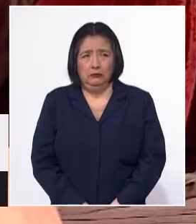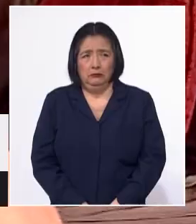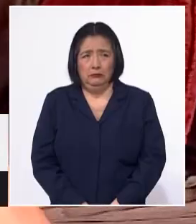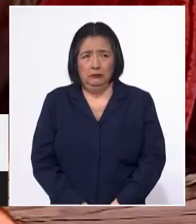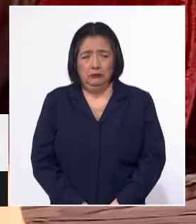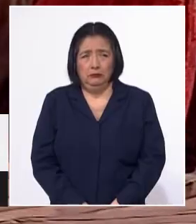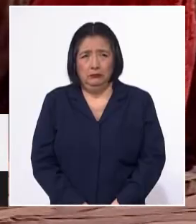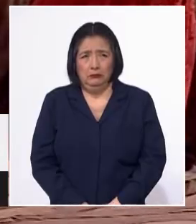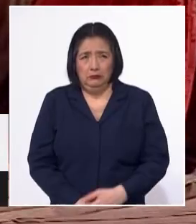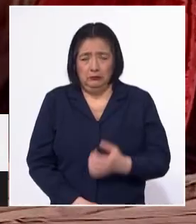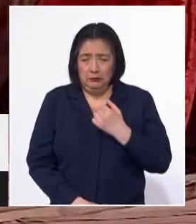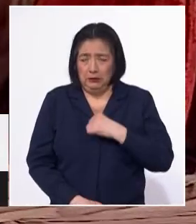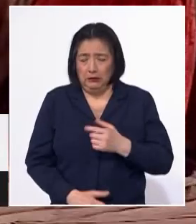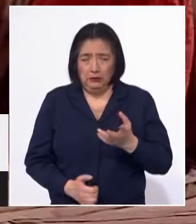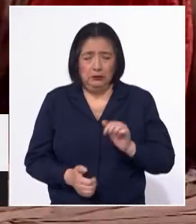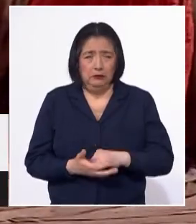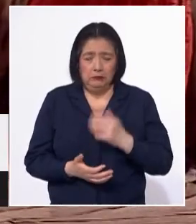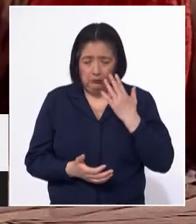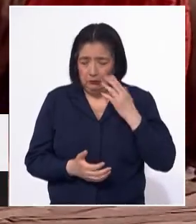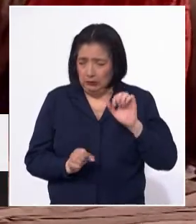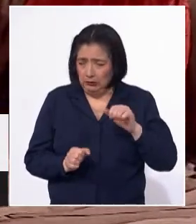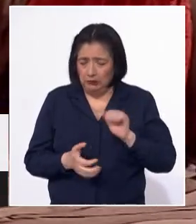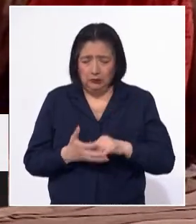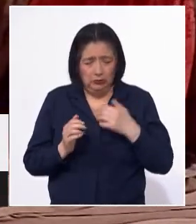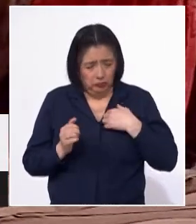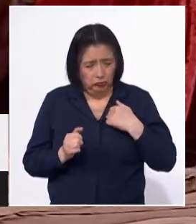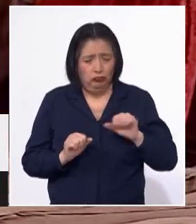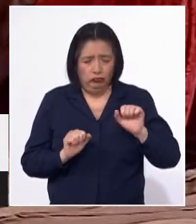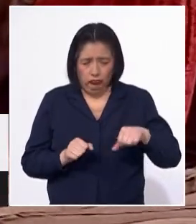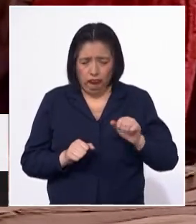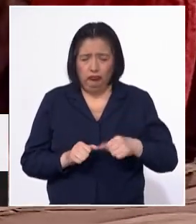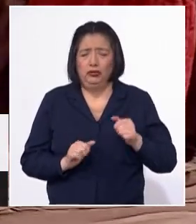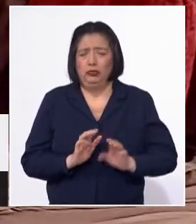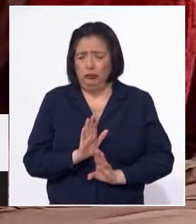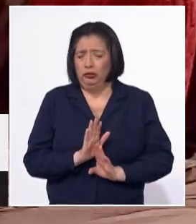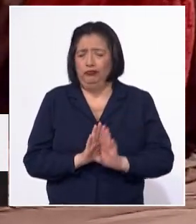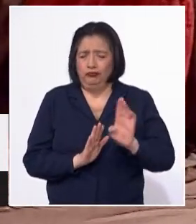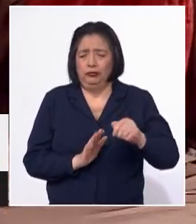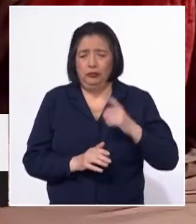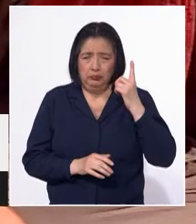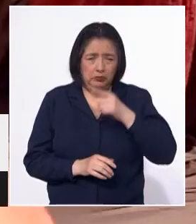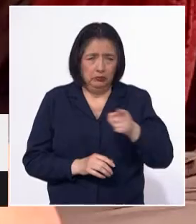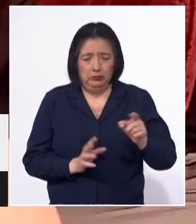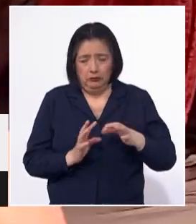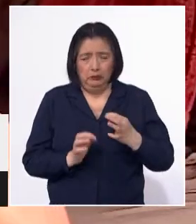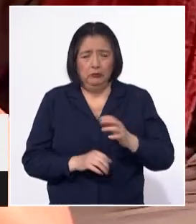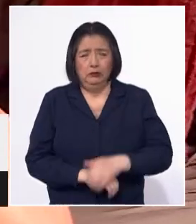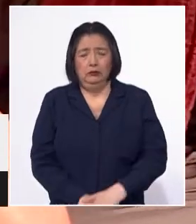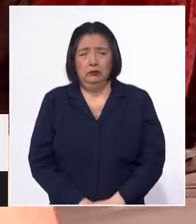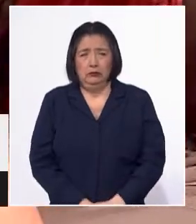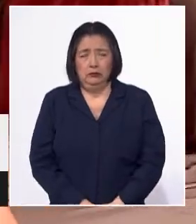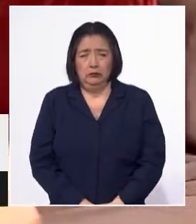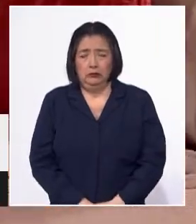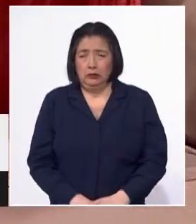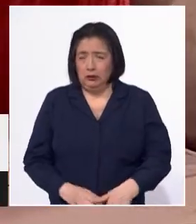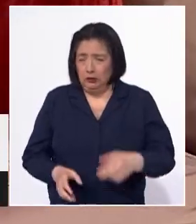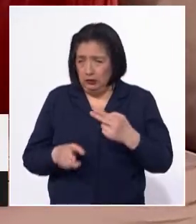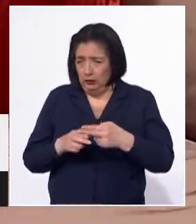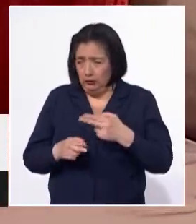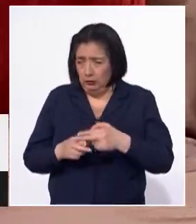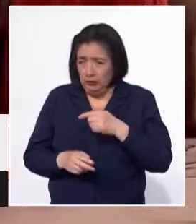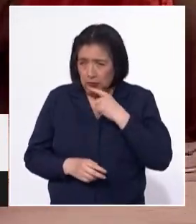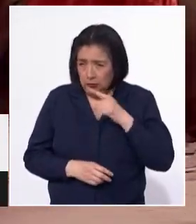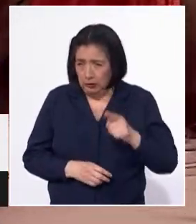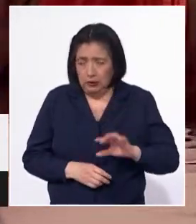Me ha dicho así, mi hija. Mamá, yo voy a salir adelante por ustedes, me dice. Vamos a decir el nombre de la tal